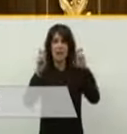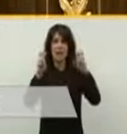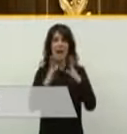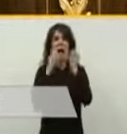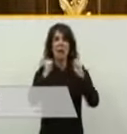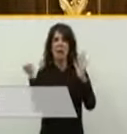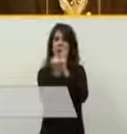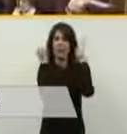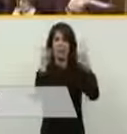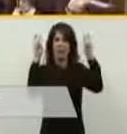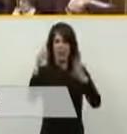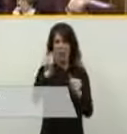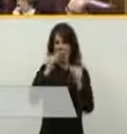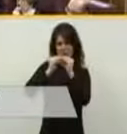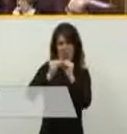gracias.